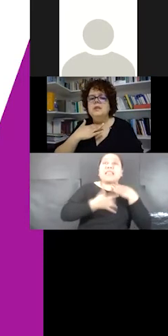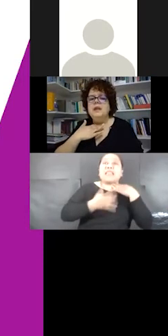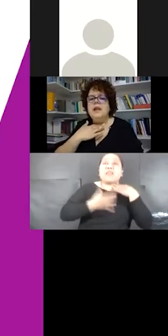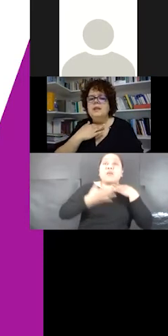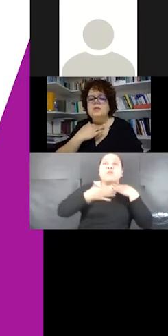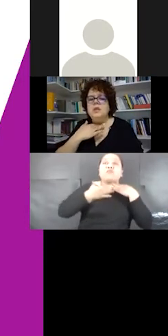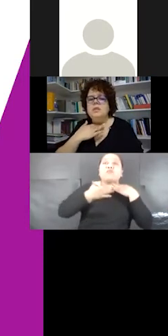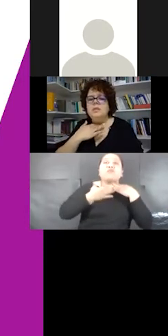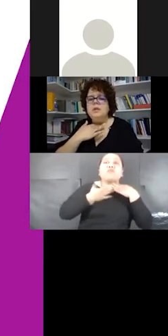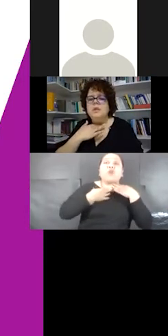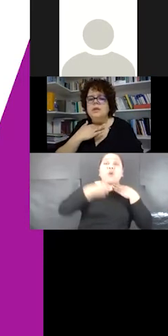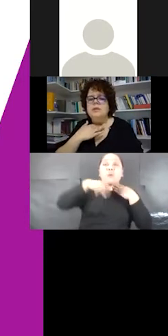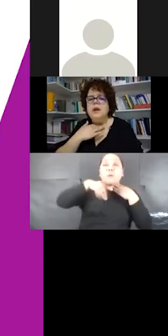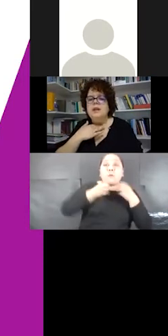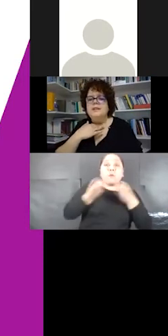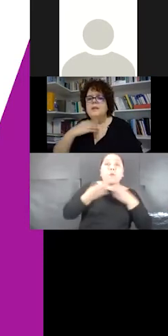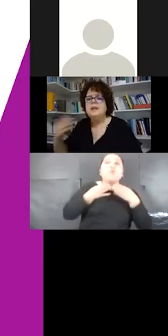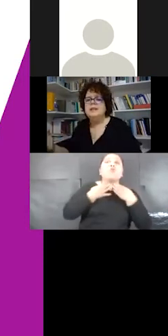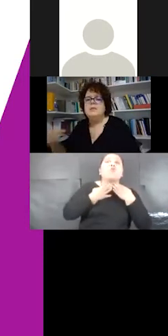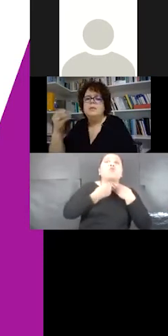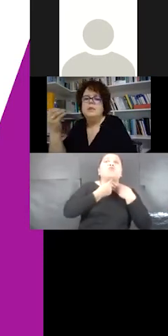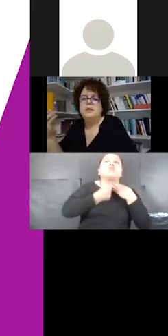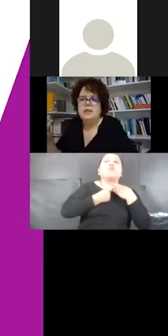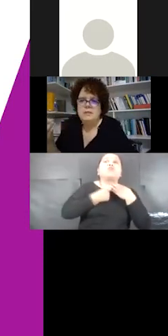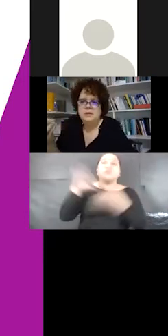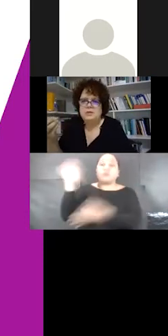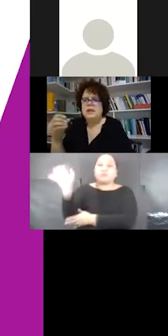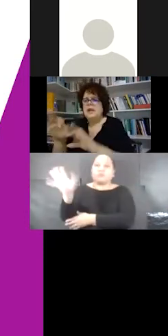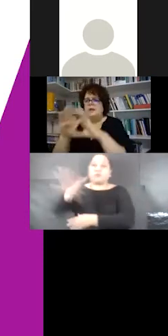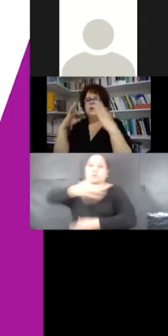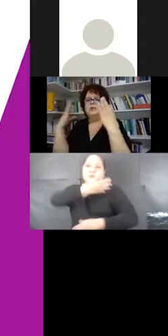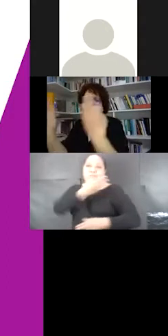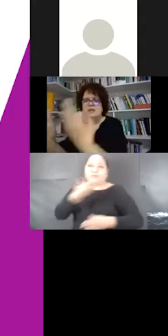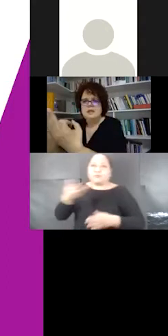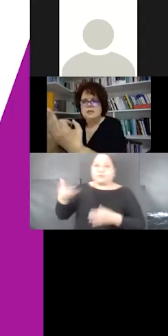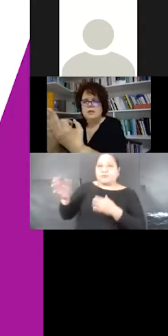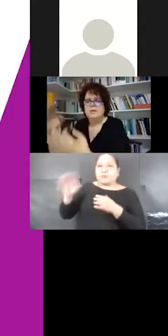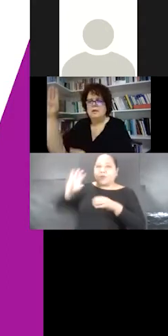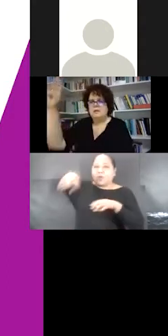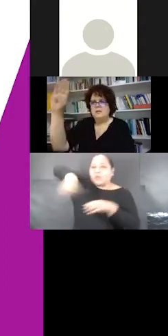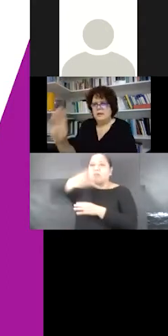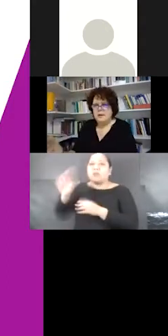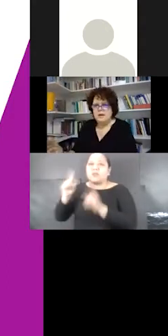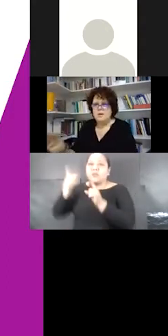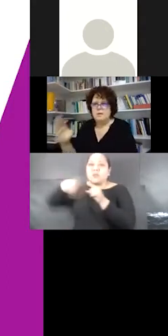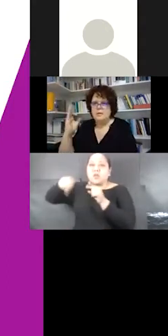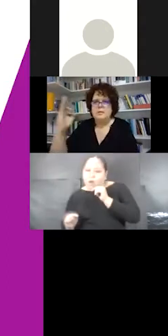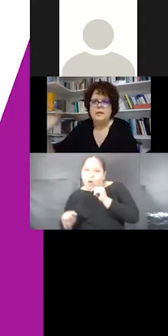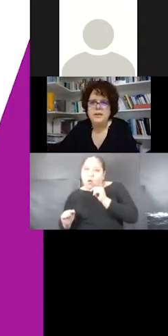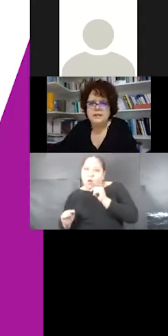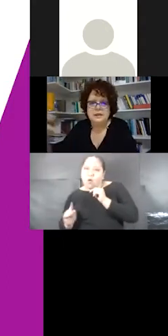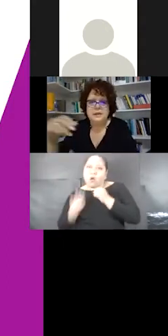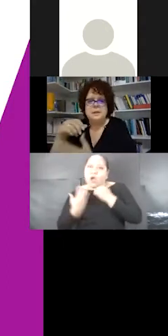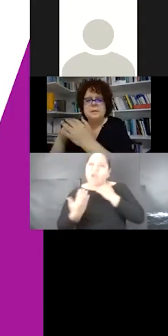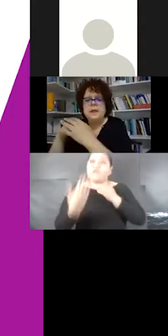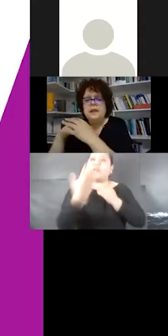vibraciones. Esos son los movimientos de las cuerdas vocales que vienen a ser el movimiento de las manos. La mano se mueve en círculo, la mano se va para abajo, la mano va para el